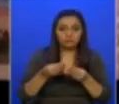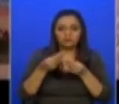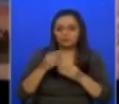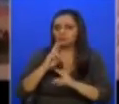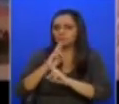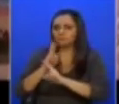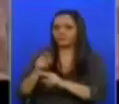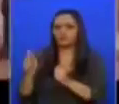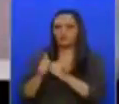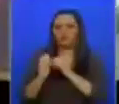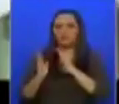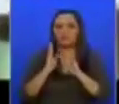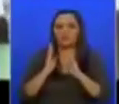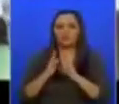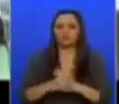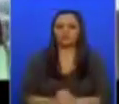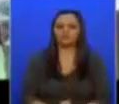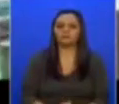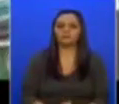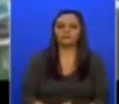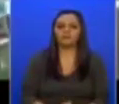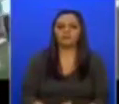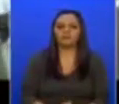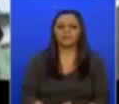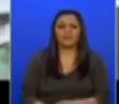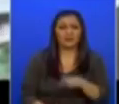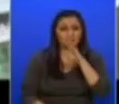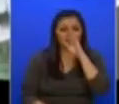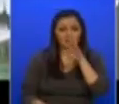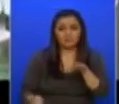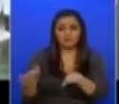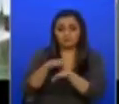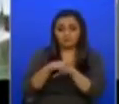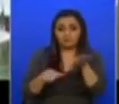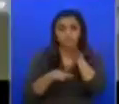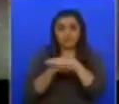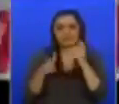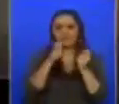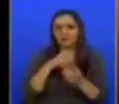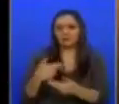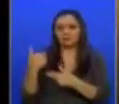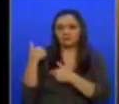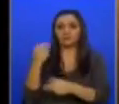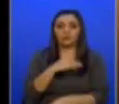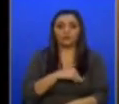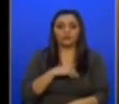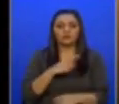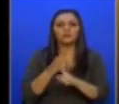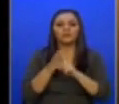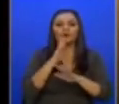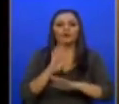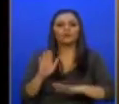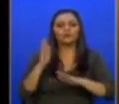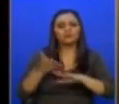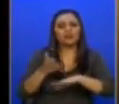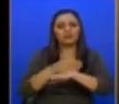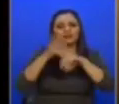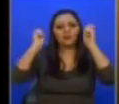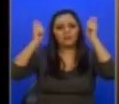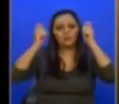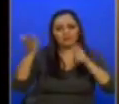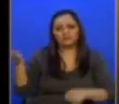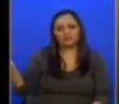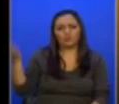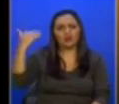alcalde de Baboyo. Siempre se dijo que el relleno le compete al municipio porque además fue un compromiso de campaña del